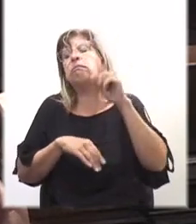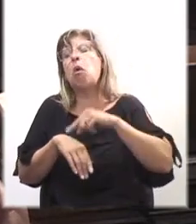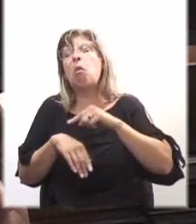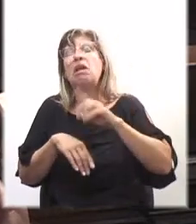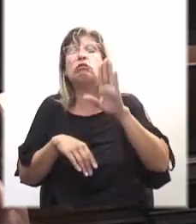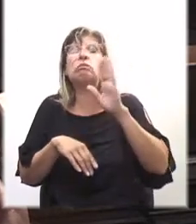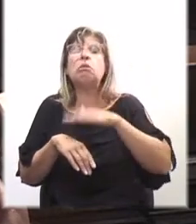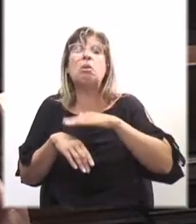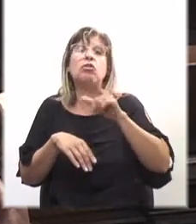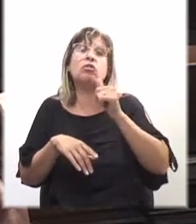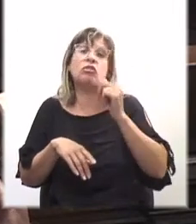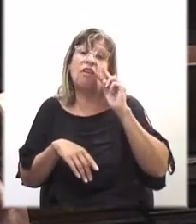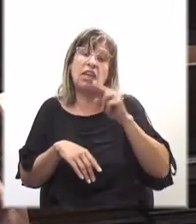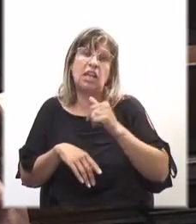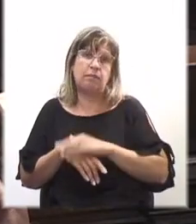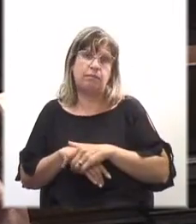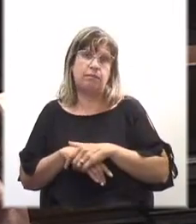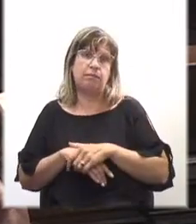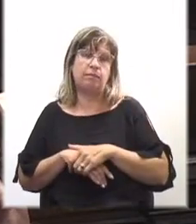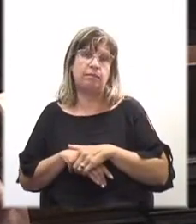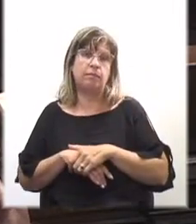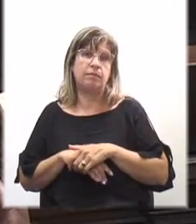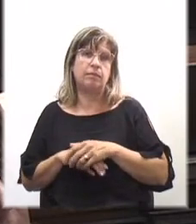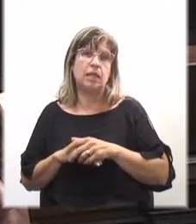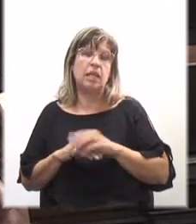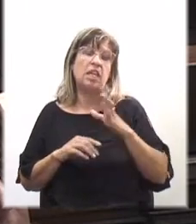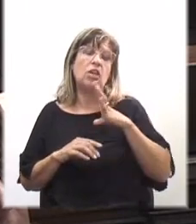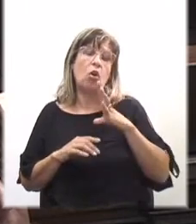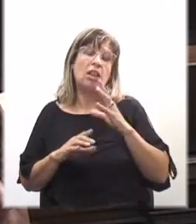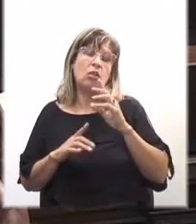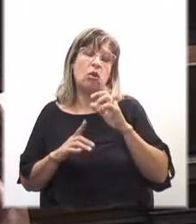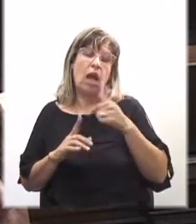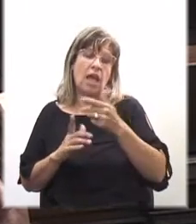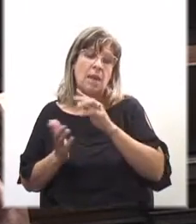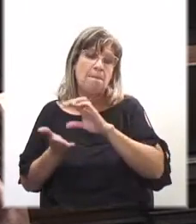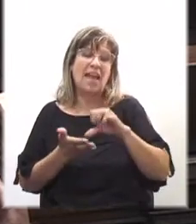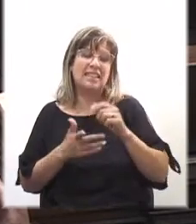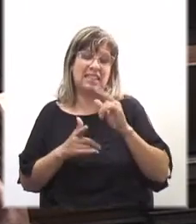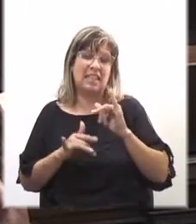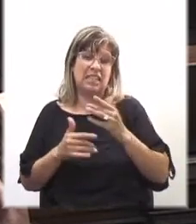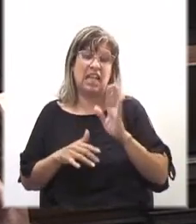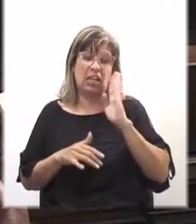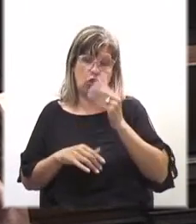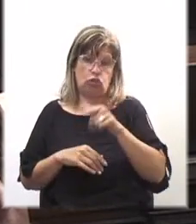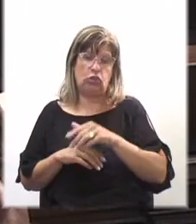Suecia que ya lo han reconocido. Entonces, en esta fecha de solidaridad,